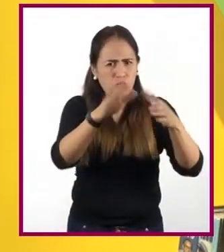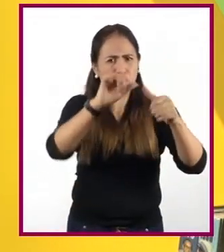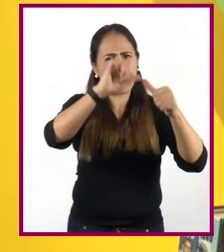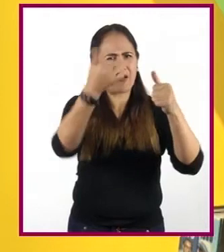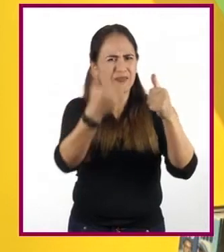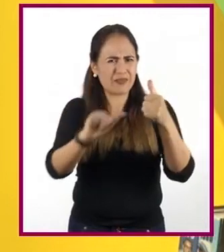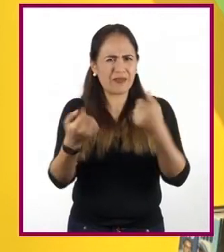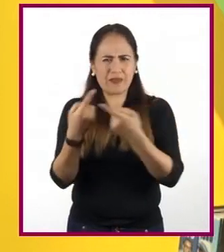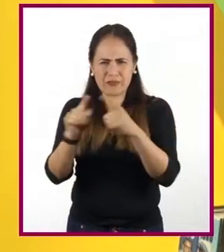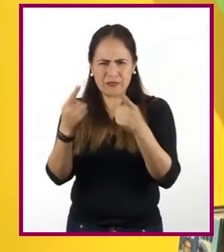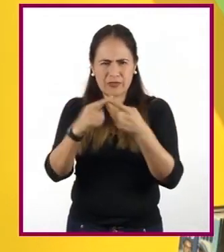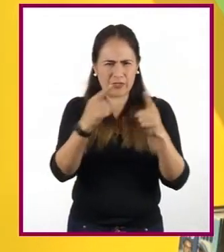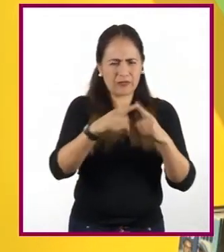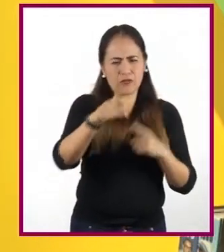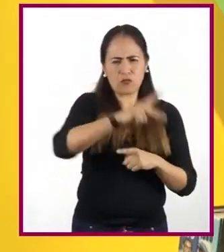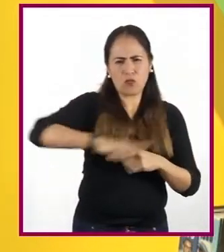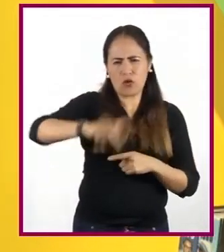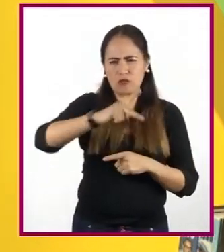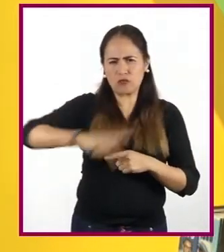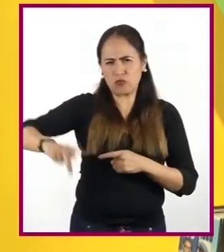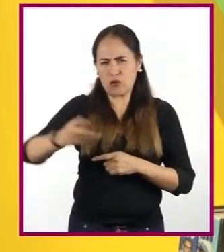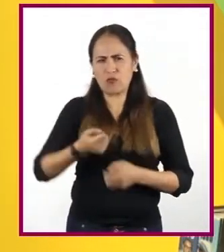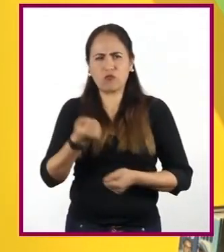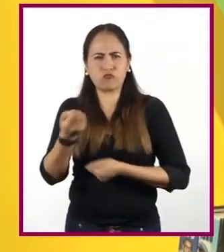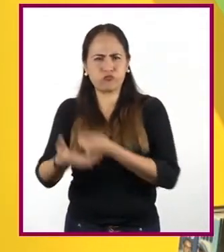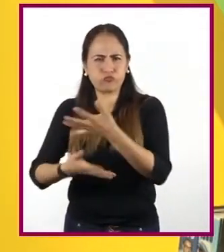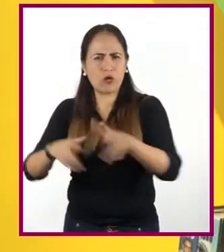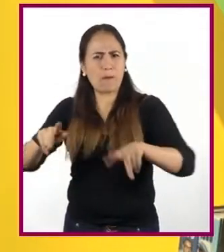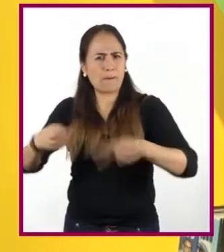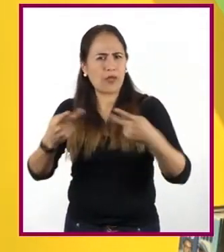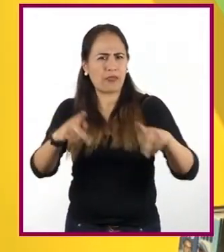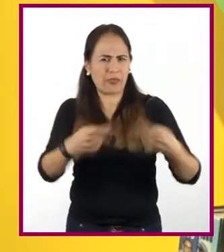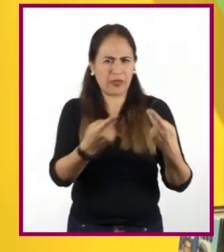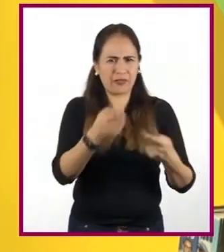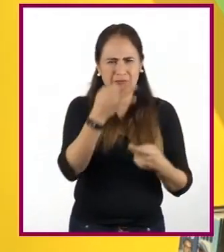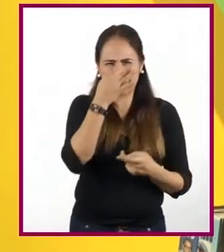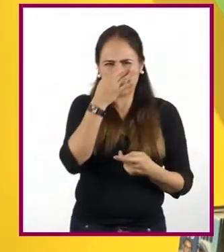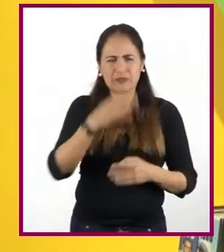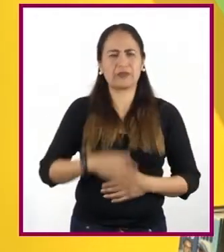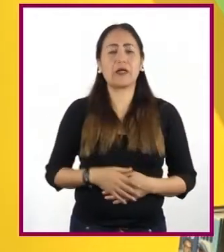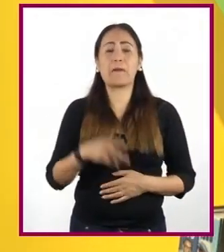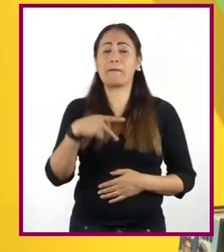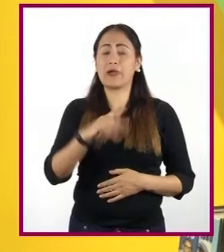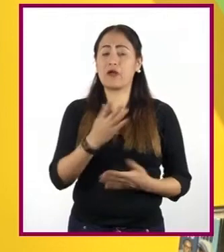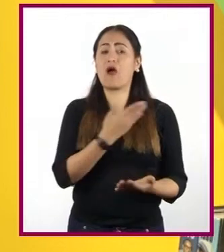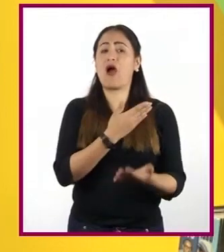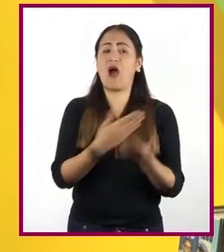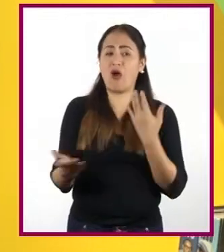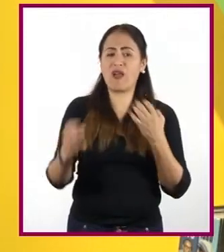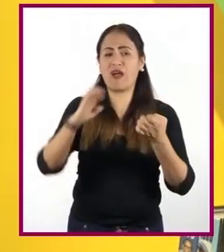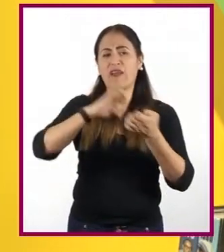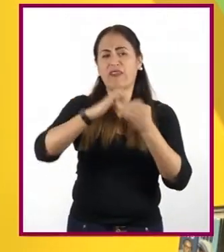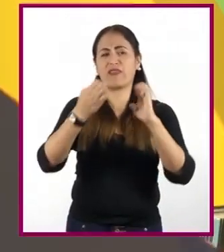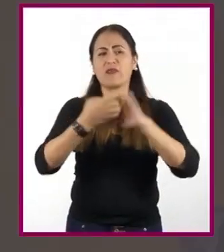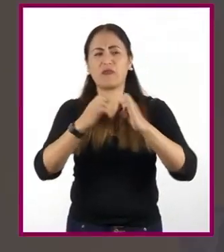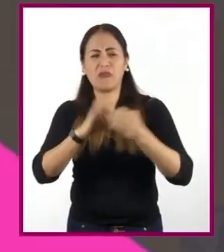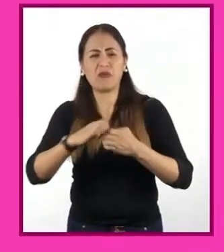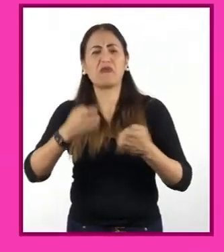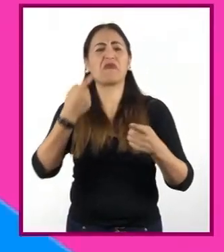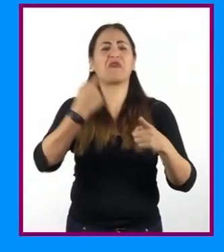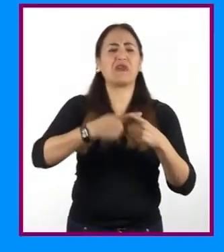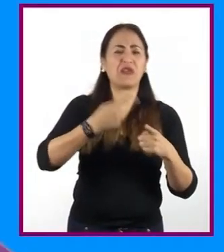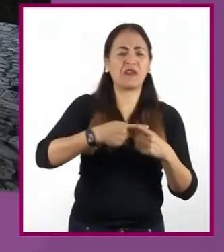poblaciones aledañas. Pero ahora ha llegado el momento de conocer a sus grandes rivales, la emblemática ciudad